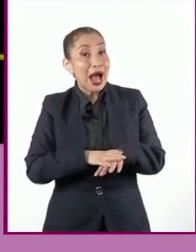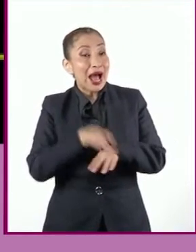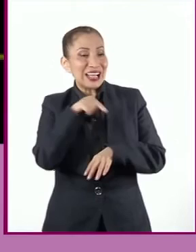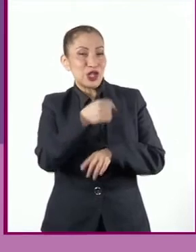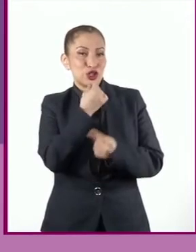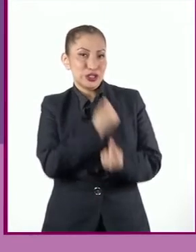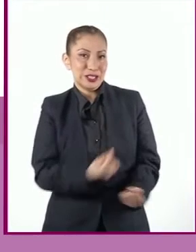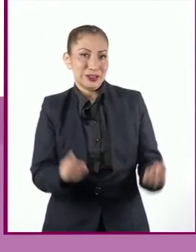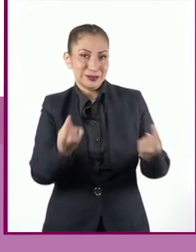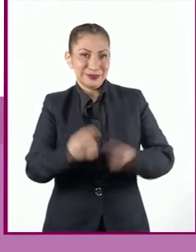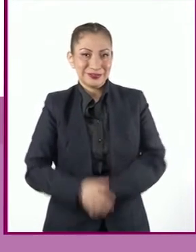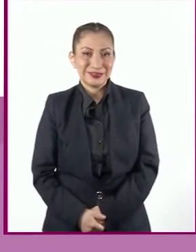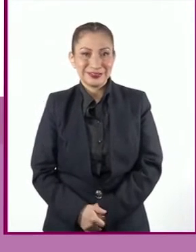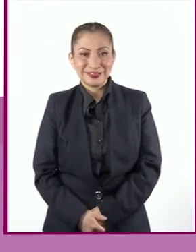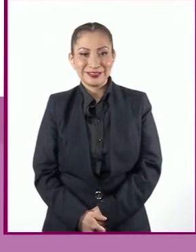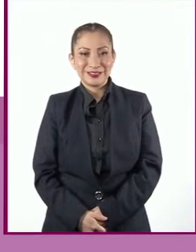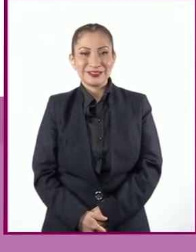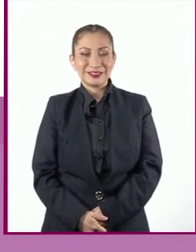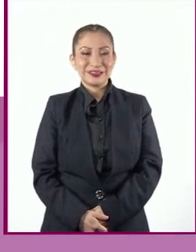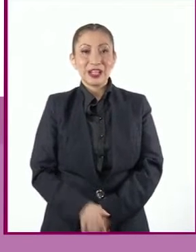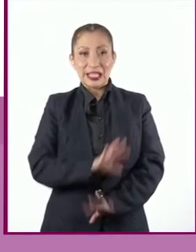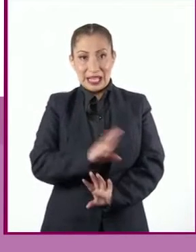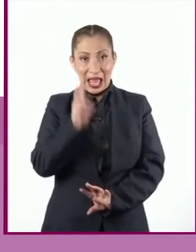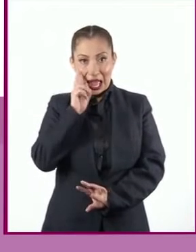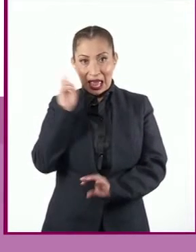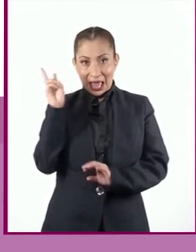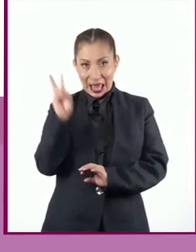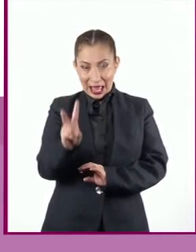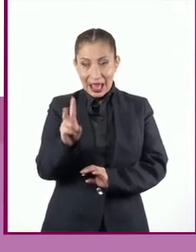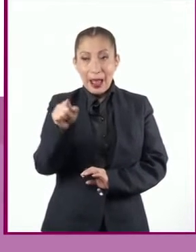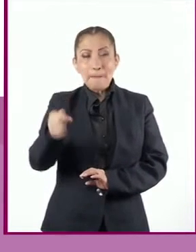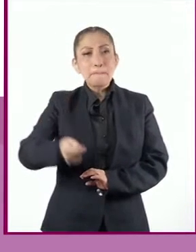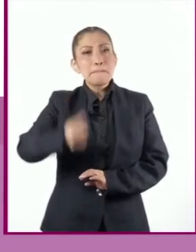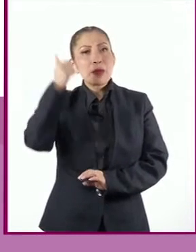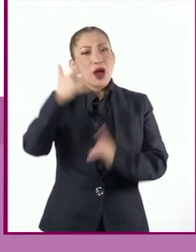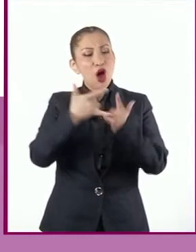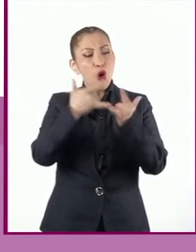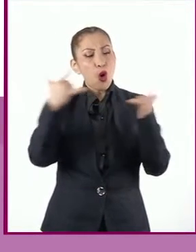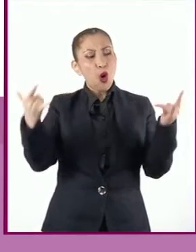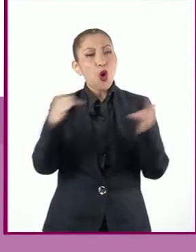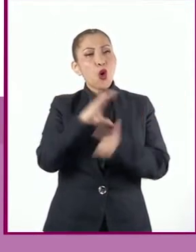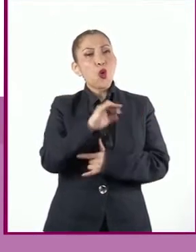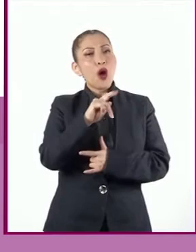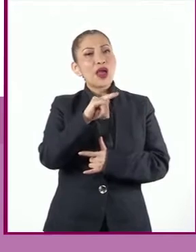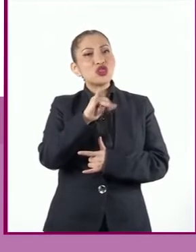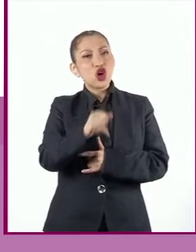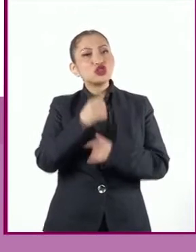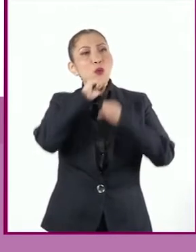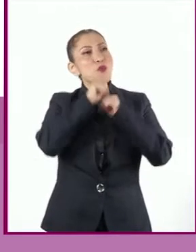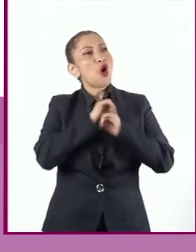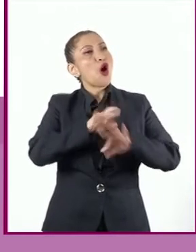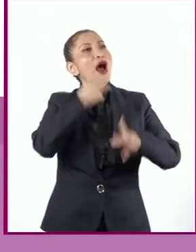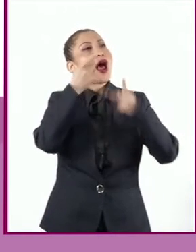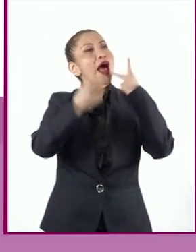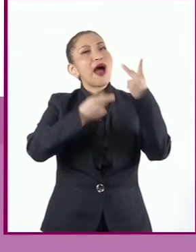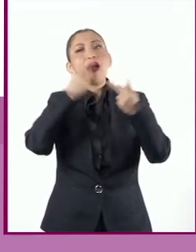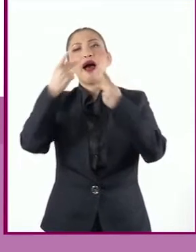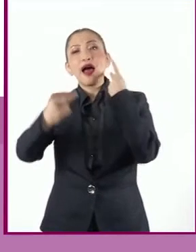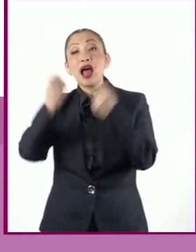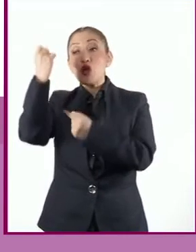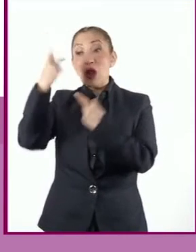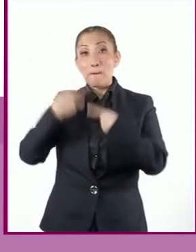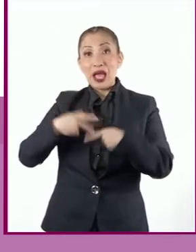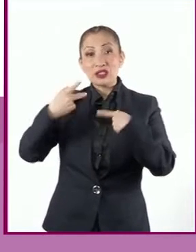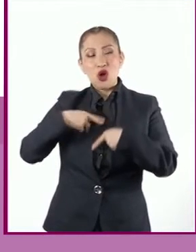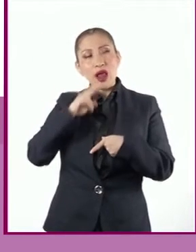especialmente los niños de hoy. Como observaron, los primeros cuentos se divulgaron de forma oral y fueron algunos